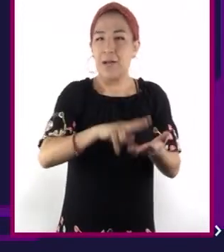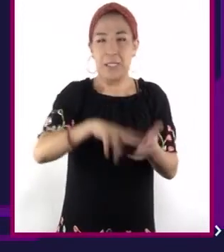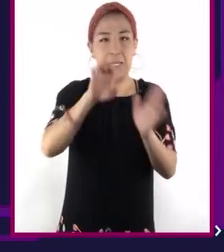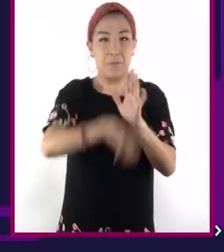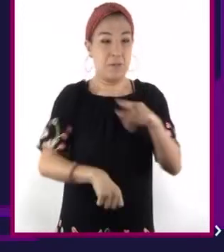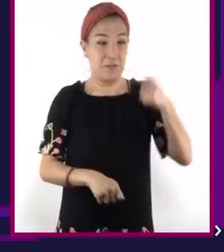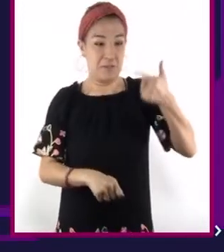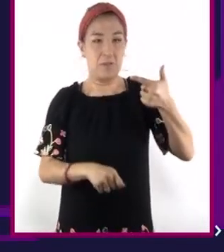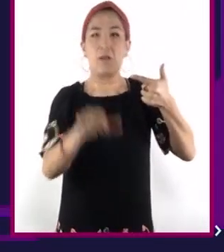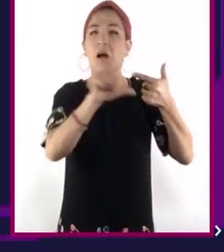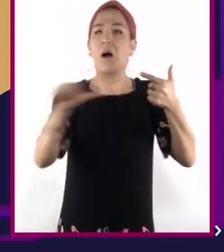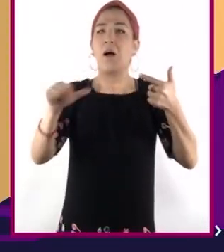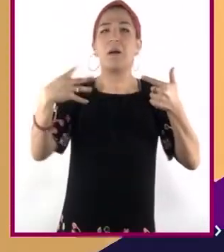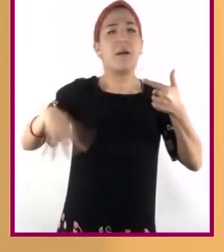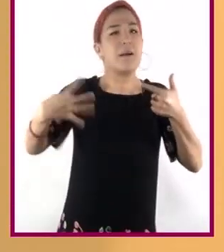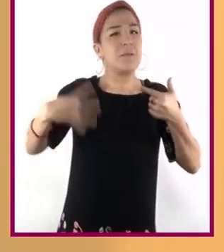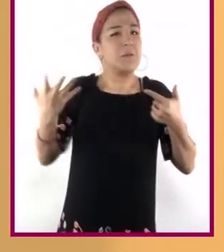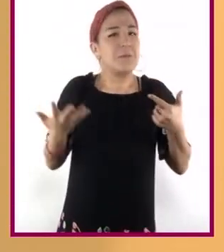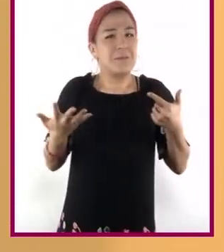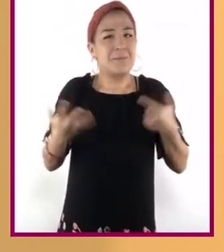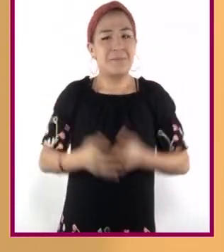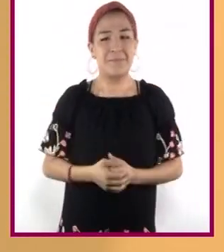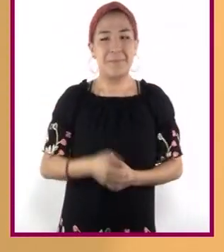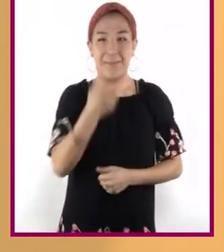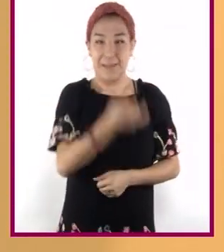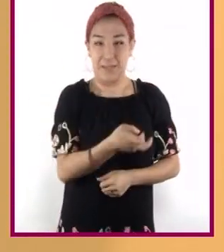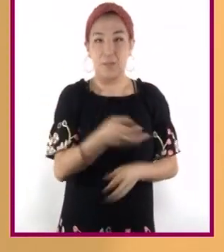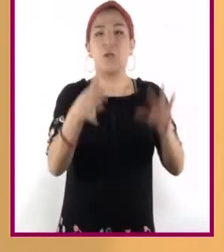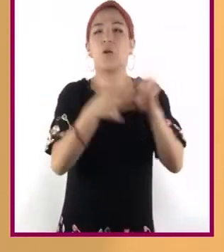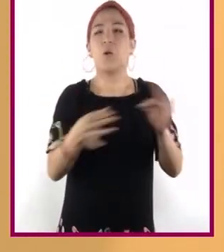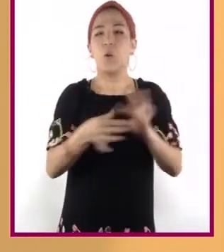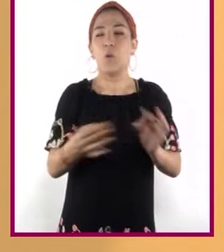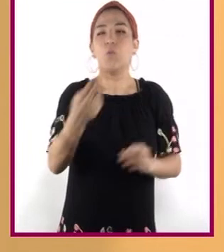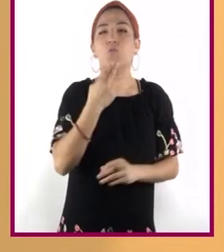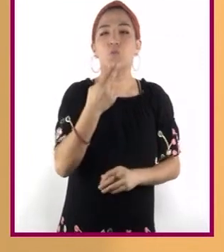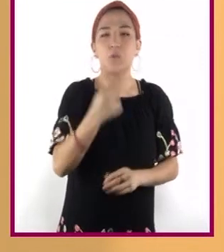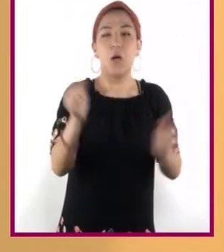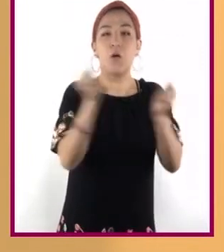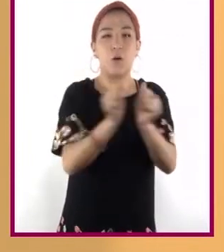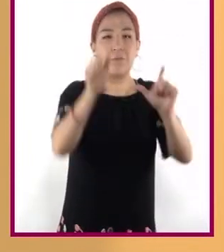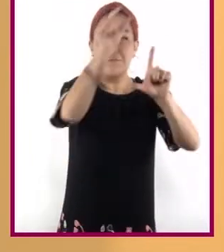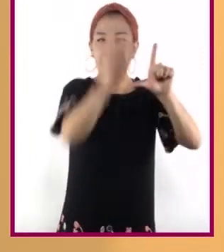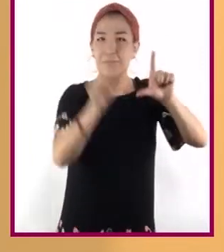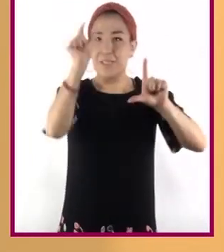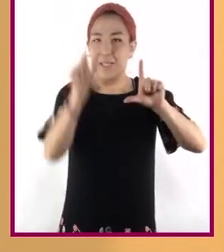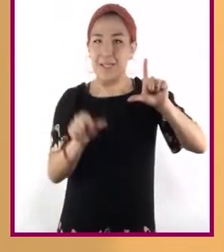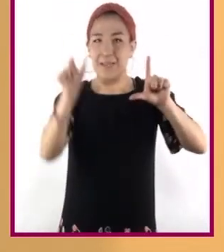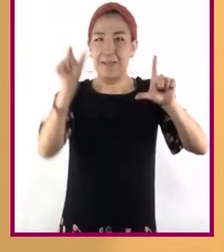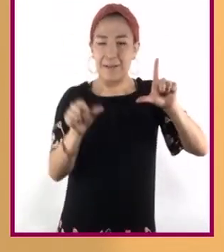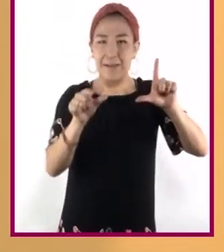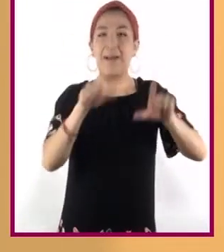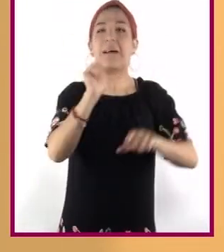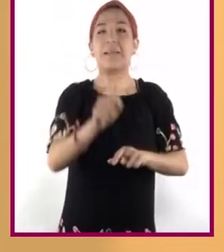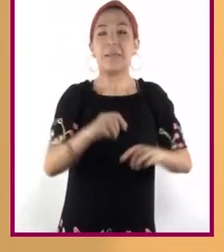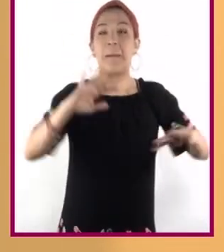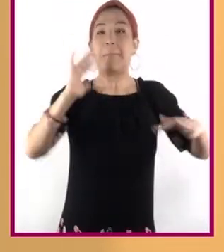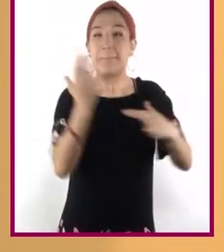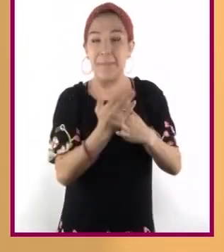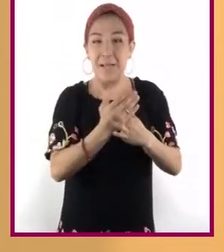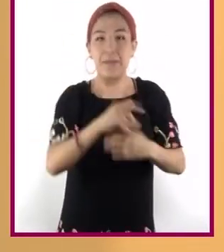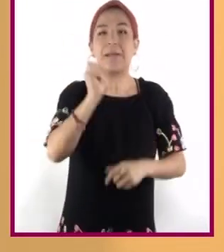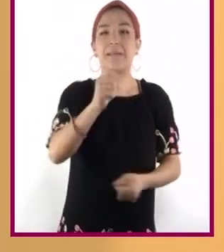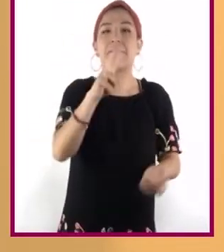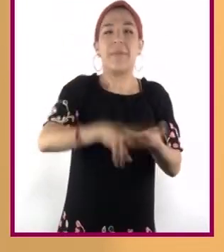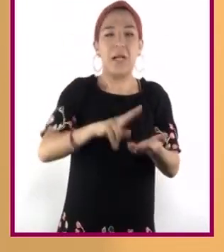a 14. Hasta aquí se han utilizado gráficas de barras, la media y el rango